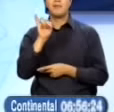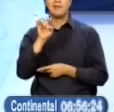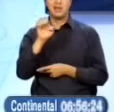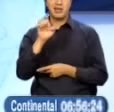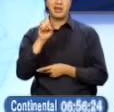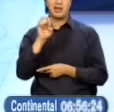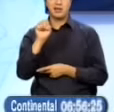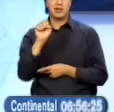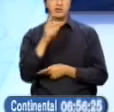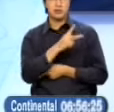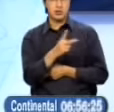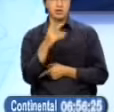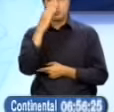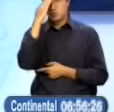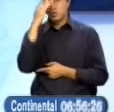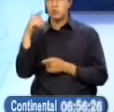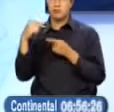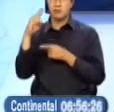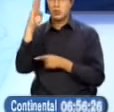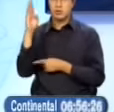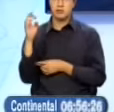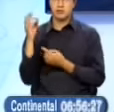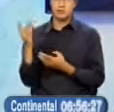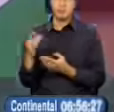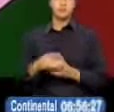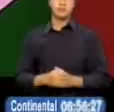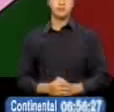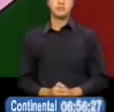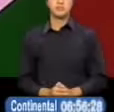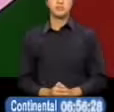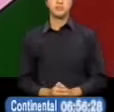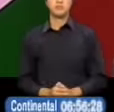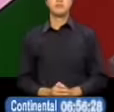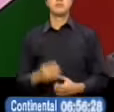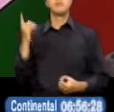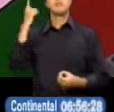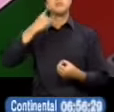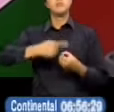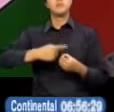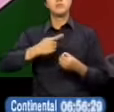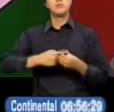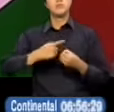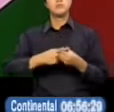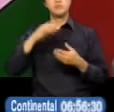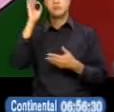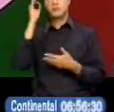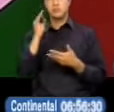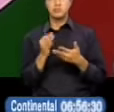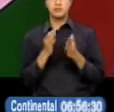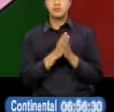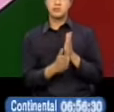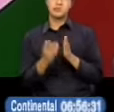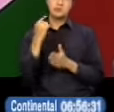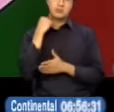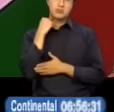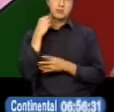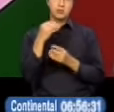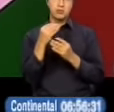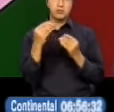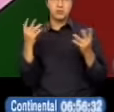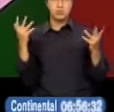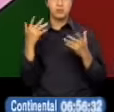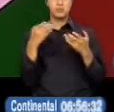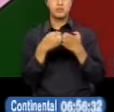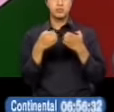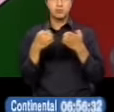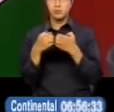la fórmula para ganarle brasil en quito el partido en quito en el presupuesto puede estar perdido porque la gran mayoría de